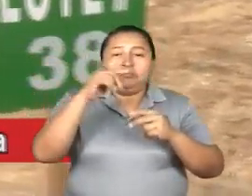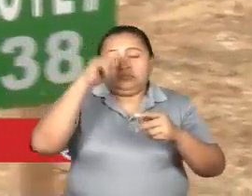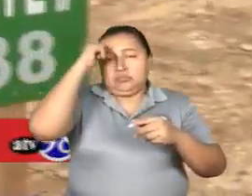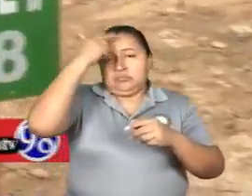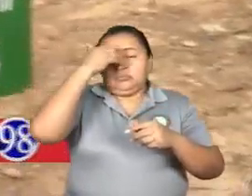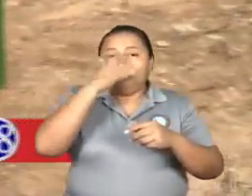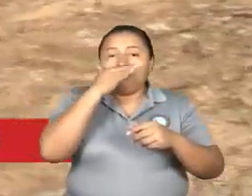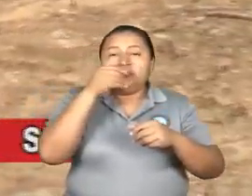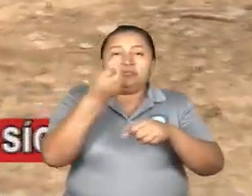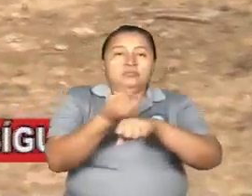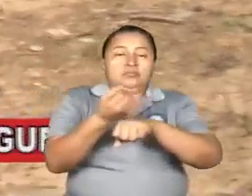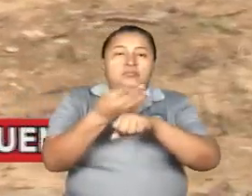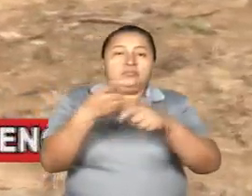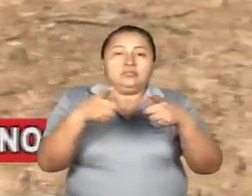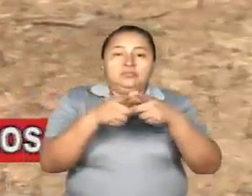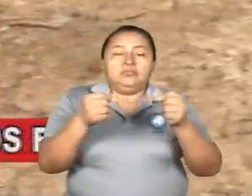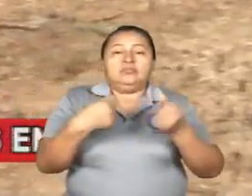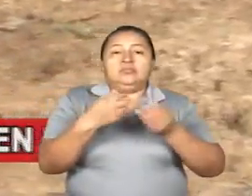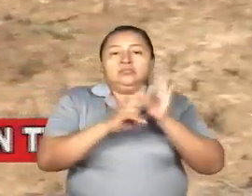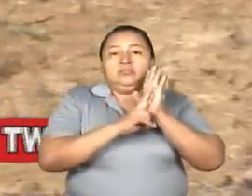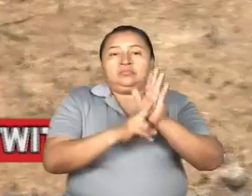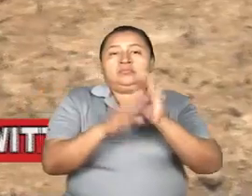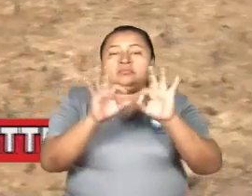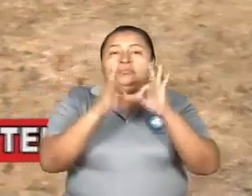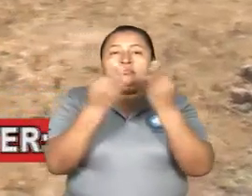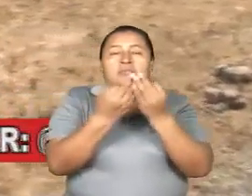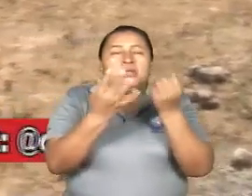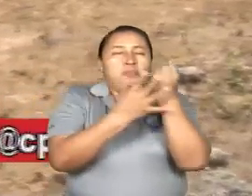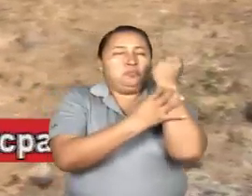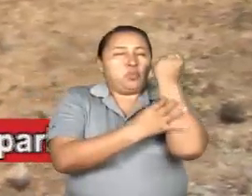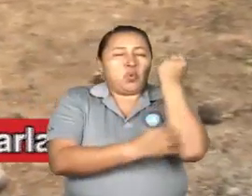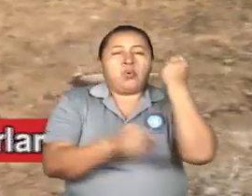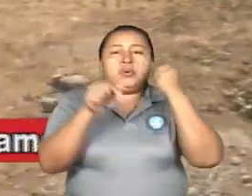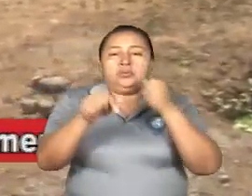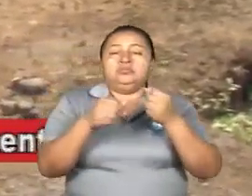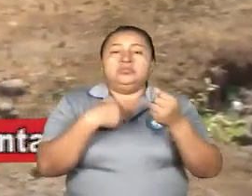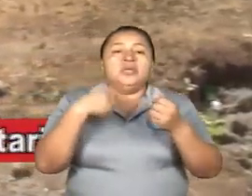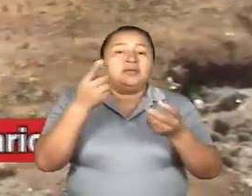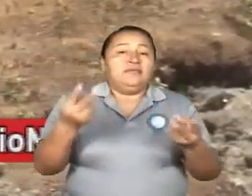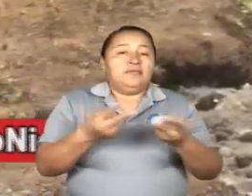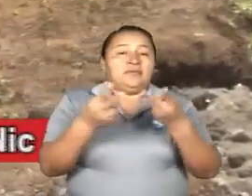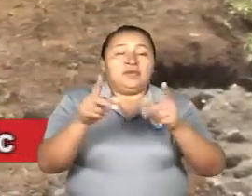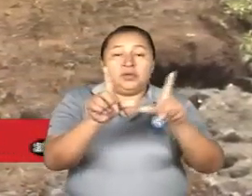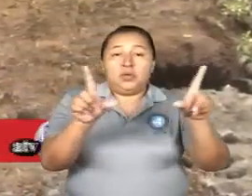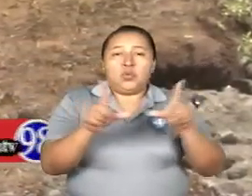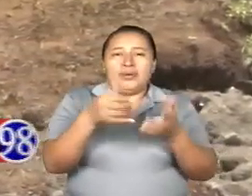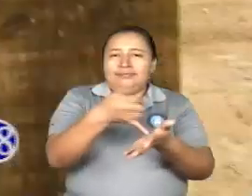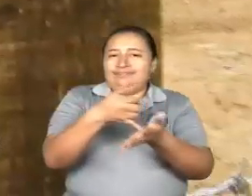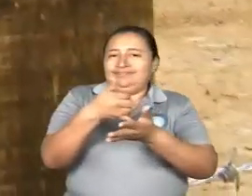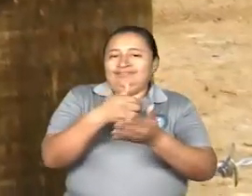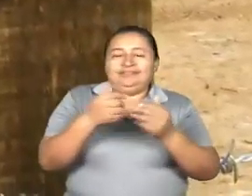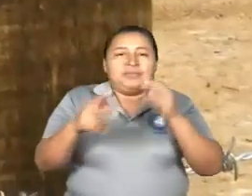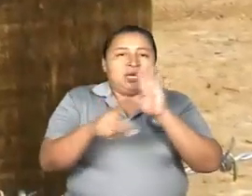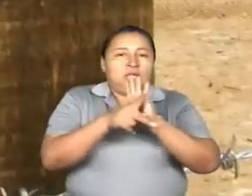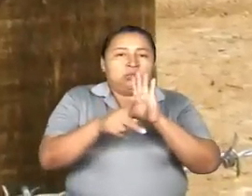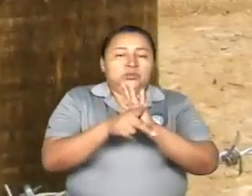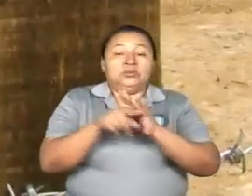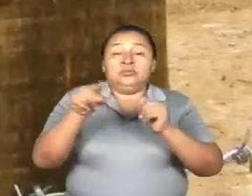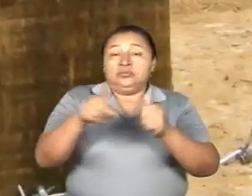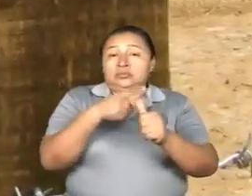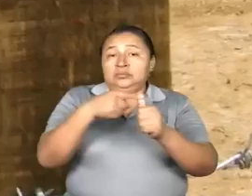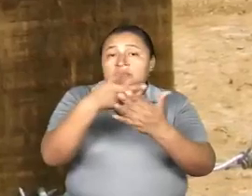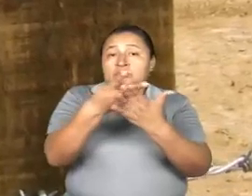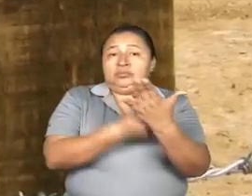las alcaldías para dar respuestas a familias de escasos recursos y que viven en zonas vulnerables. Este primer proyecto, que cuenta